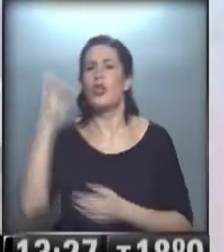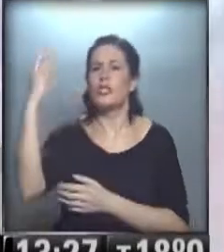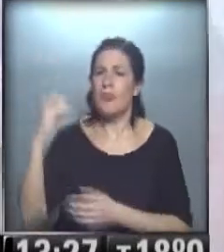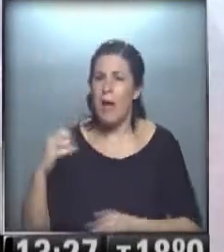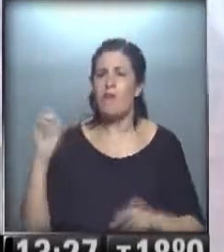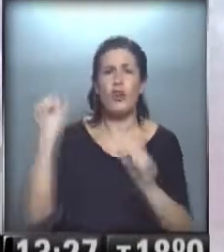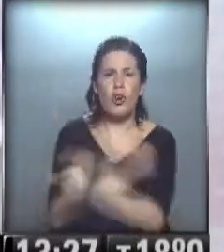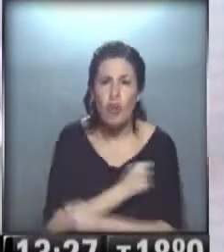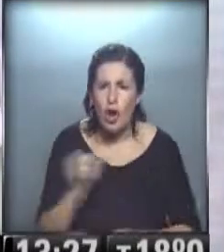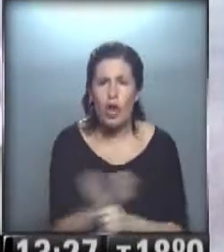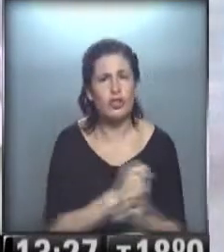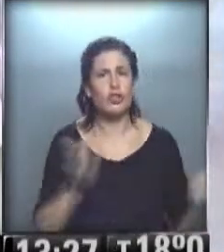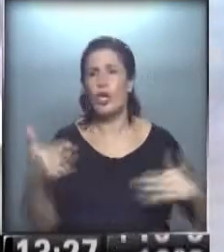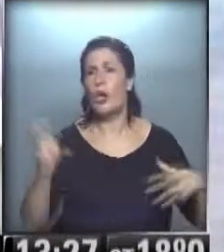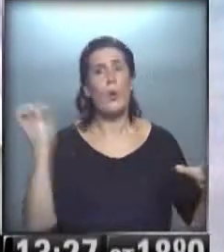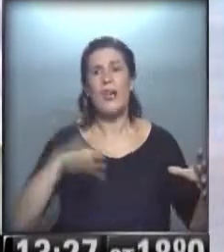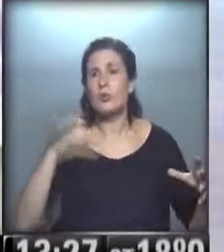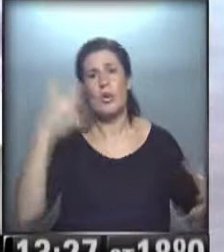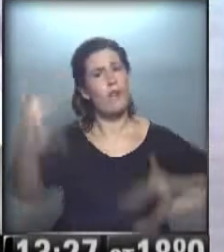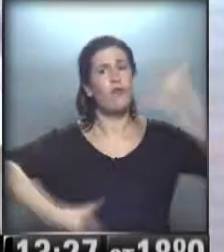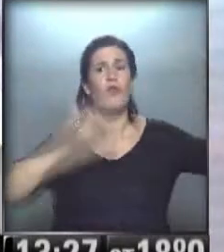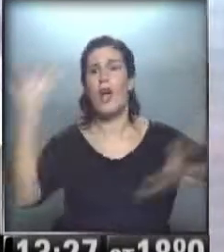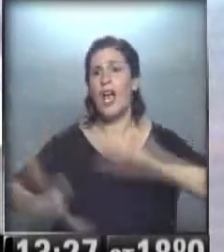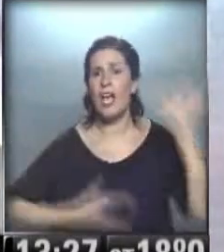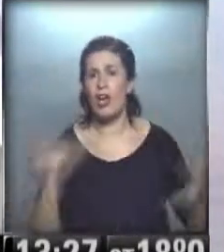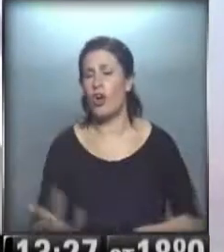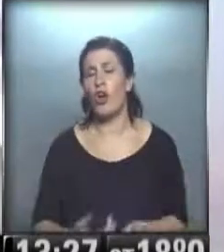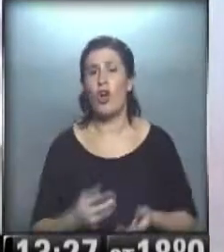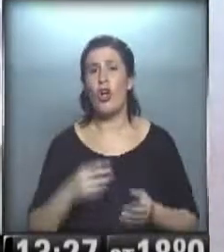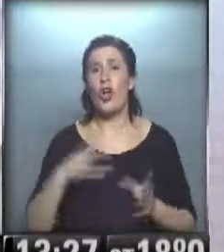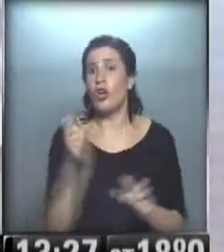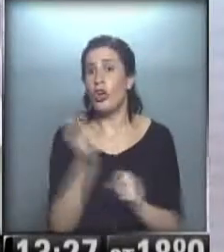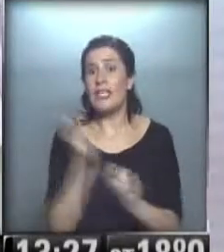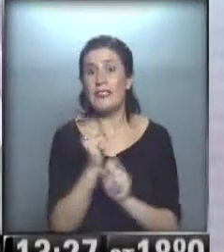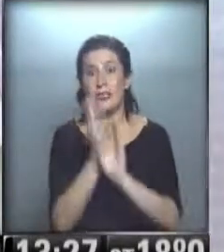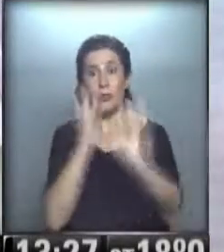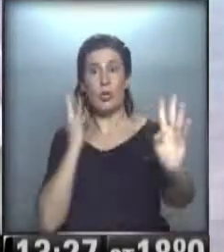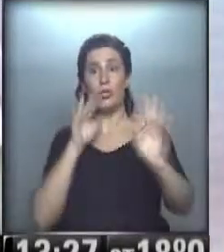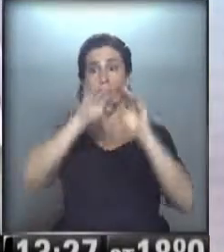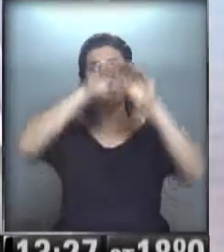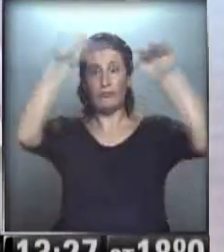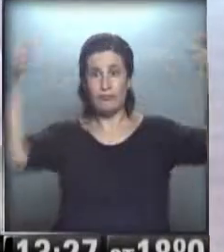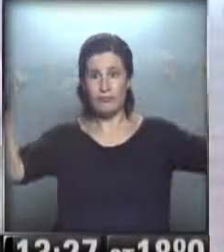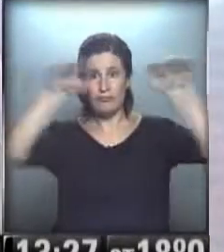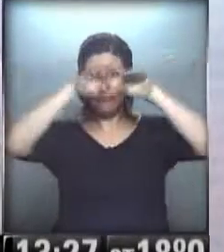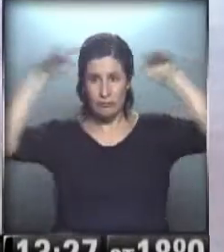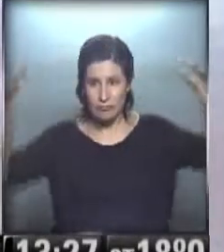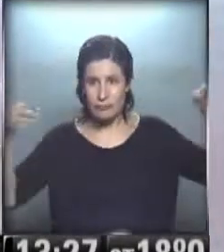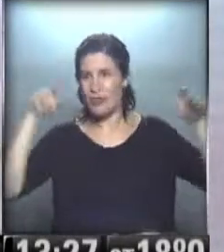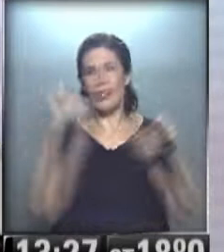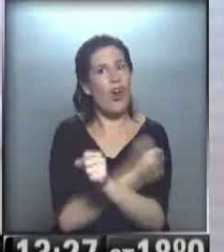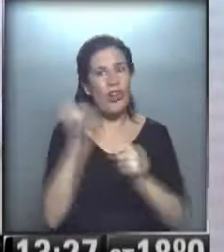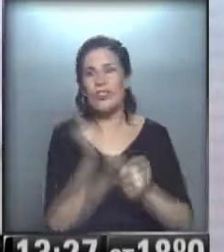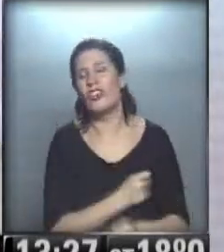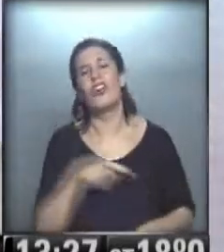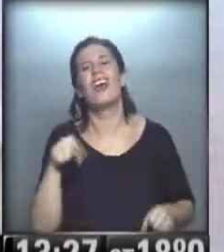cuando vemos contenedores quemados, cuando vemos las paradas del Metrobús como quedaron, bueno, eso uno podría decir que es espontáneo. Ajá. Hasta ahí, todo